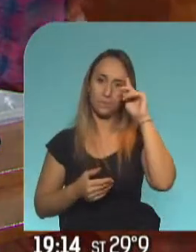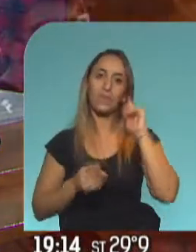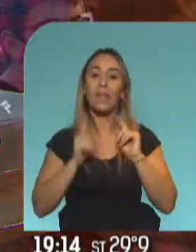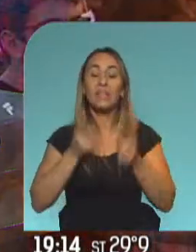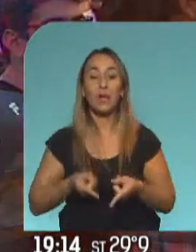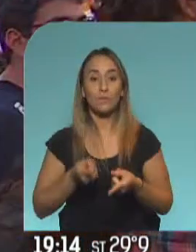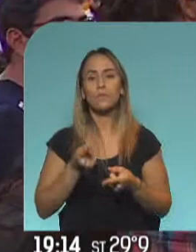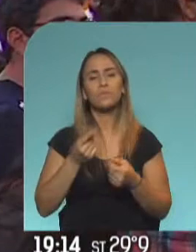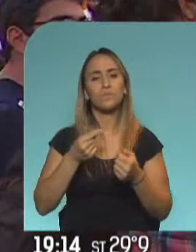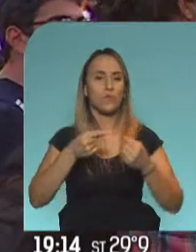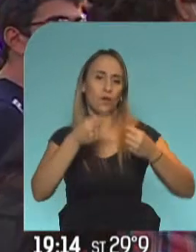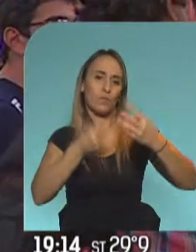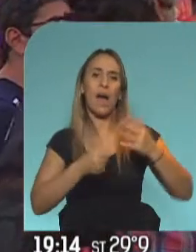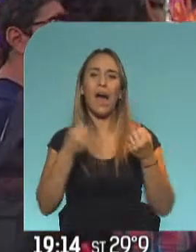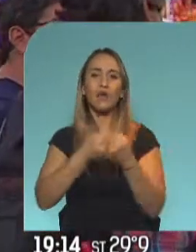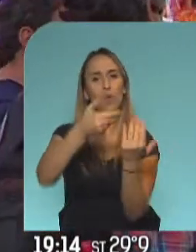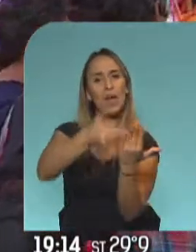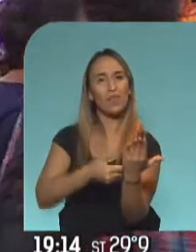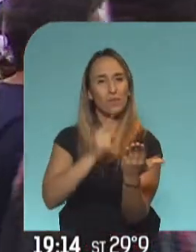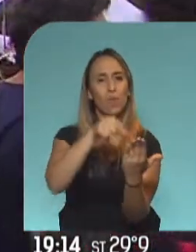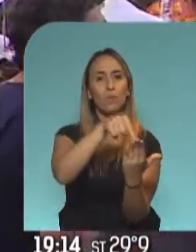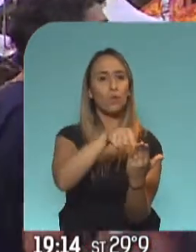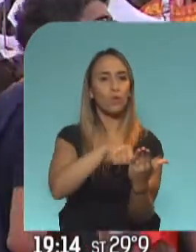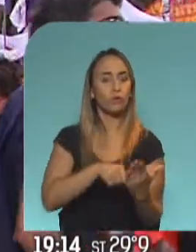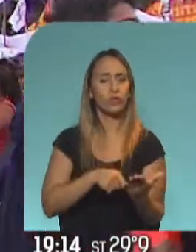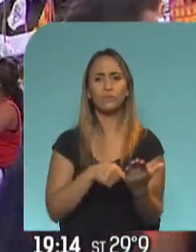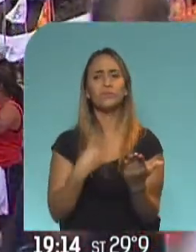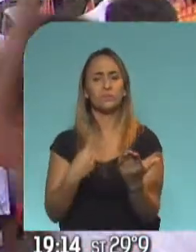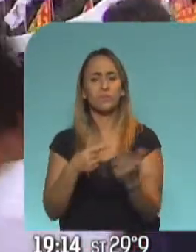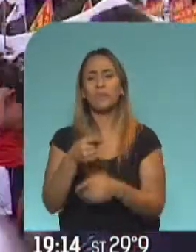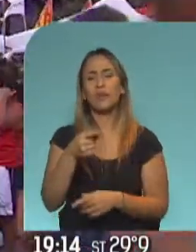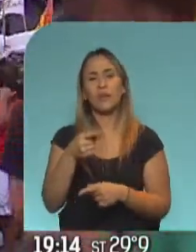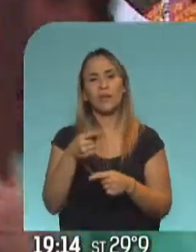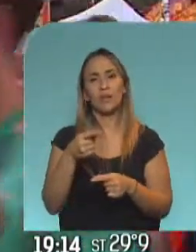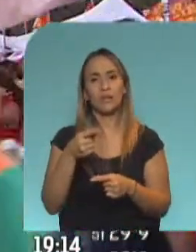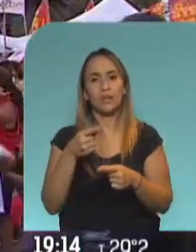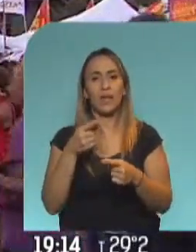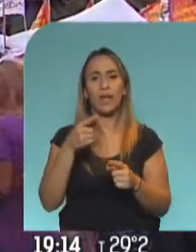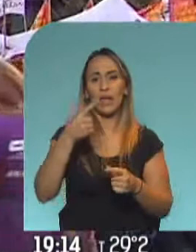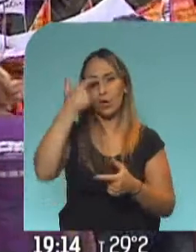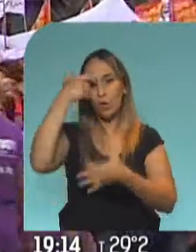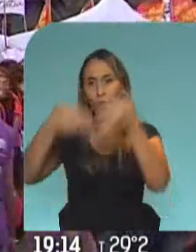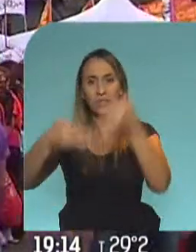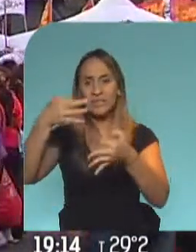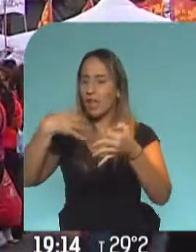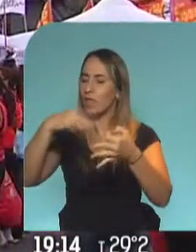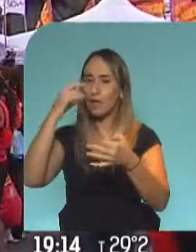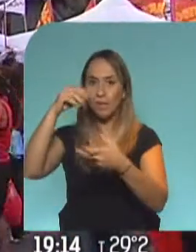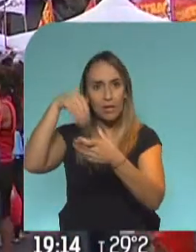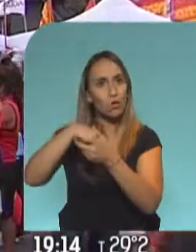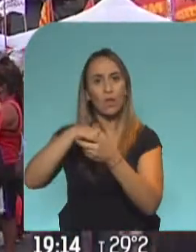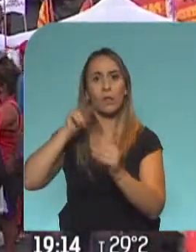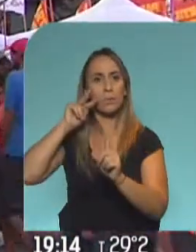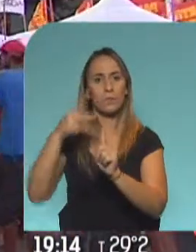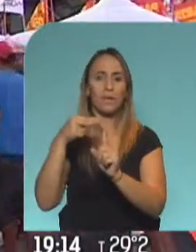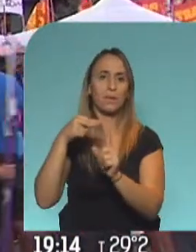los puntos que restan del acuerdo es que las justicias empiecen a tener perspectiva de género. Bueno, ¿cuántas veces veces?